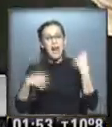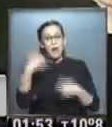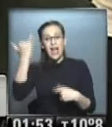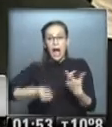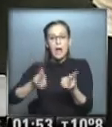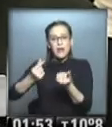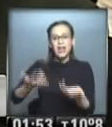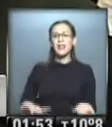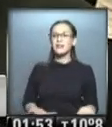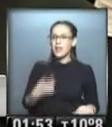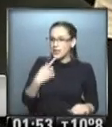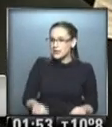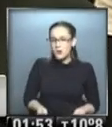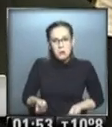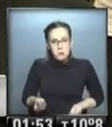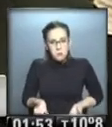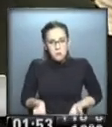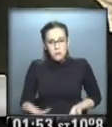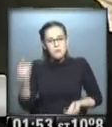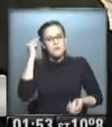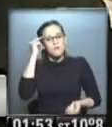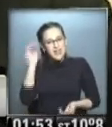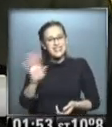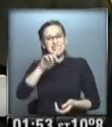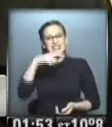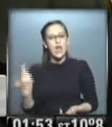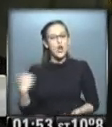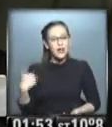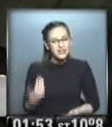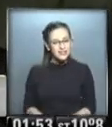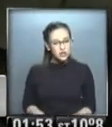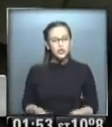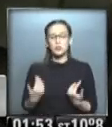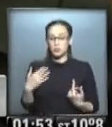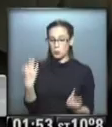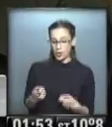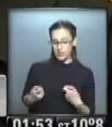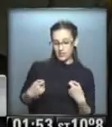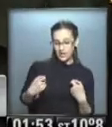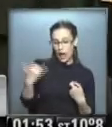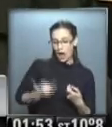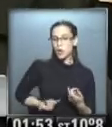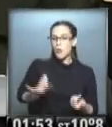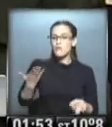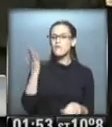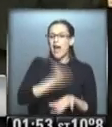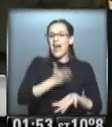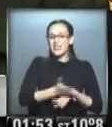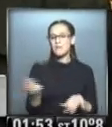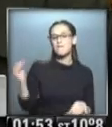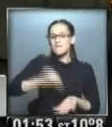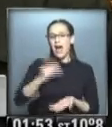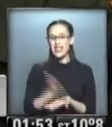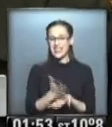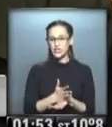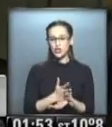dijo Melconian. Suponiendo que el Estado argentino tendría más derecho que el Estado boliviano